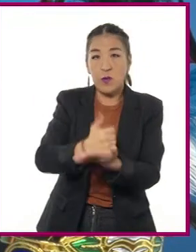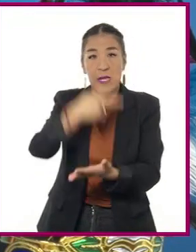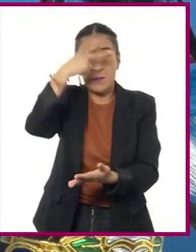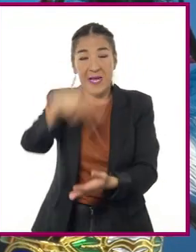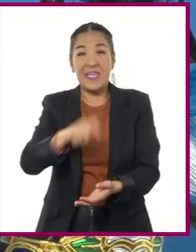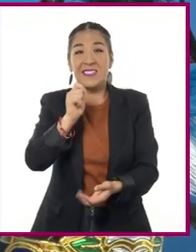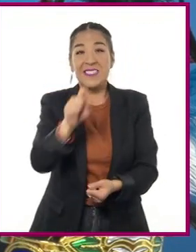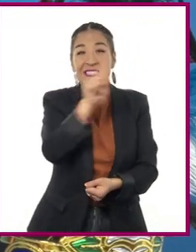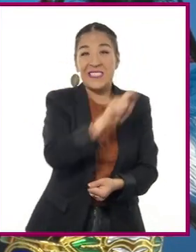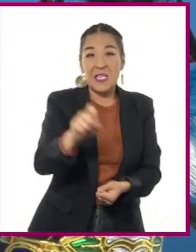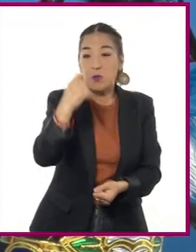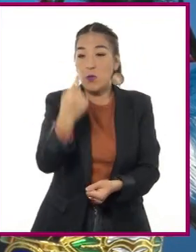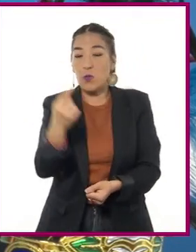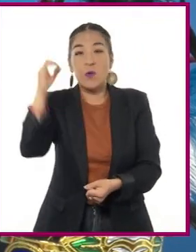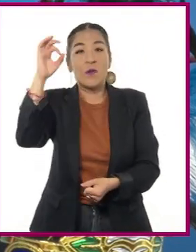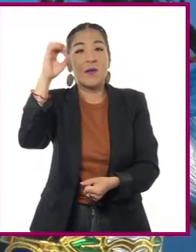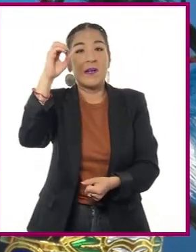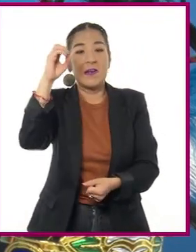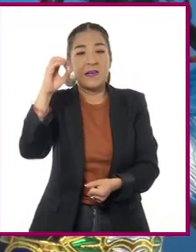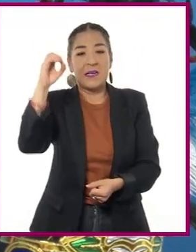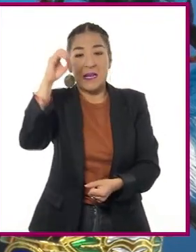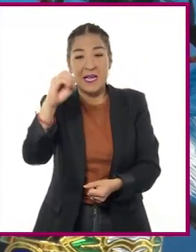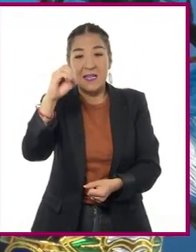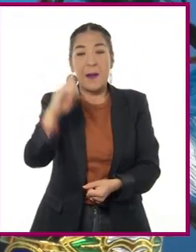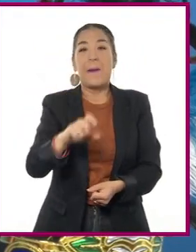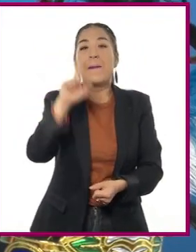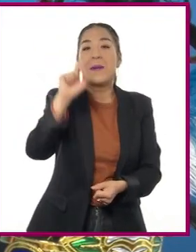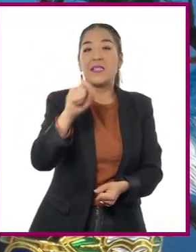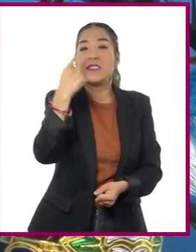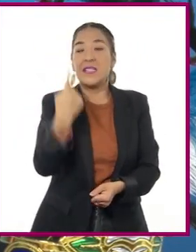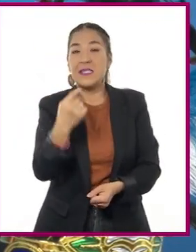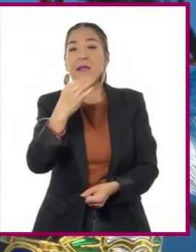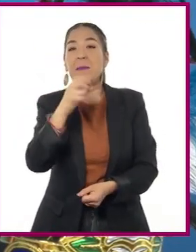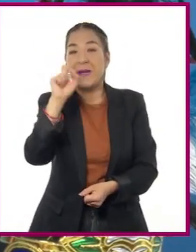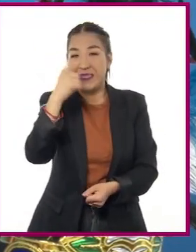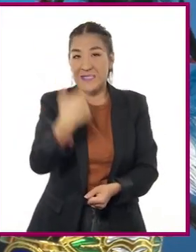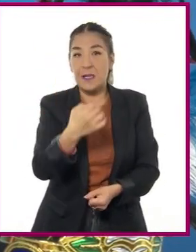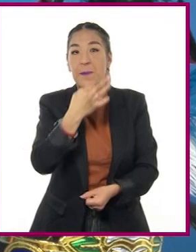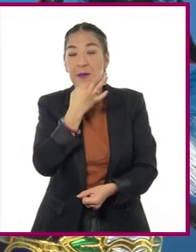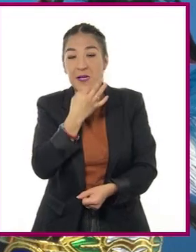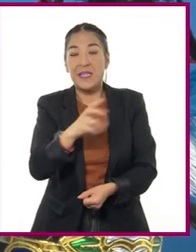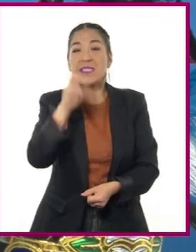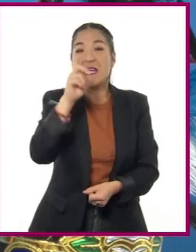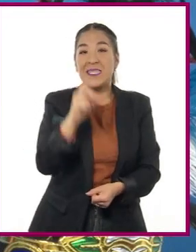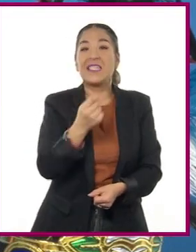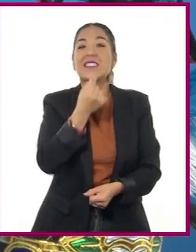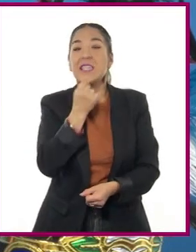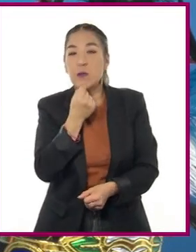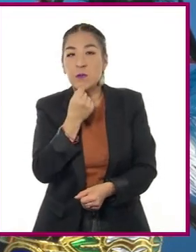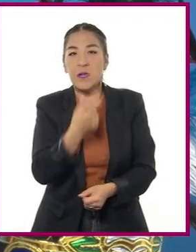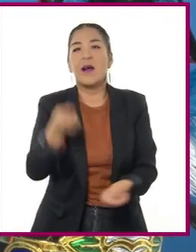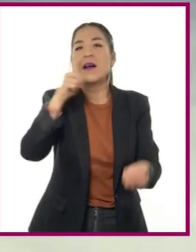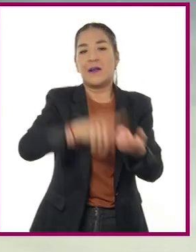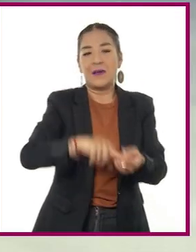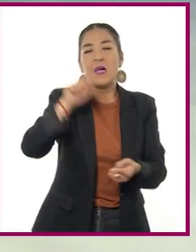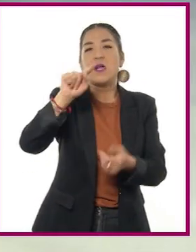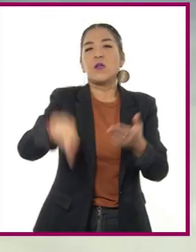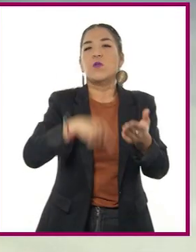101 grados, 27 minutos, 30 segundos al occidente de París.